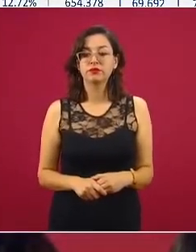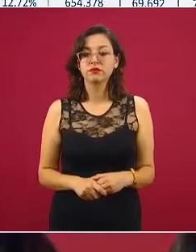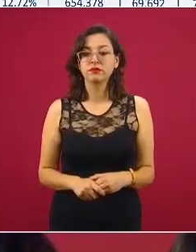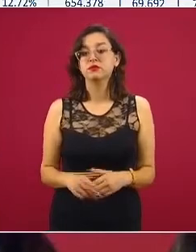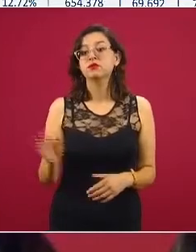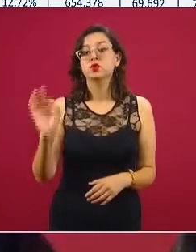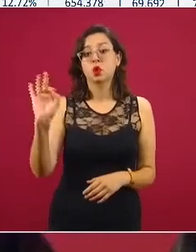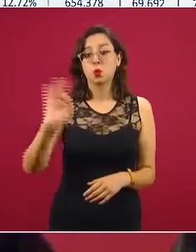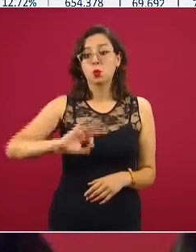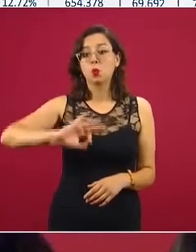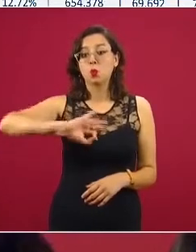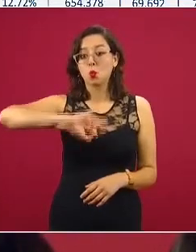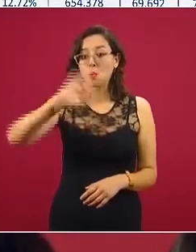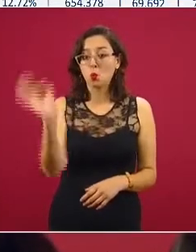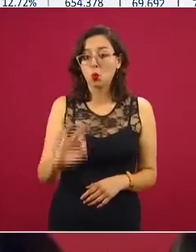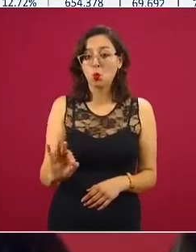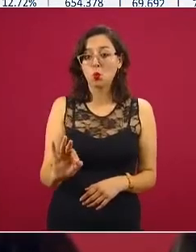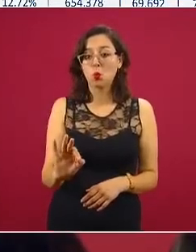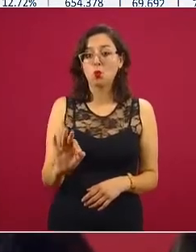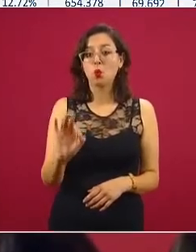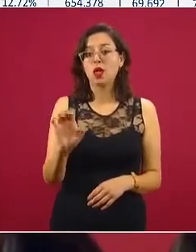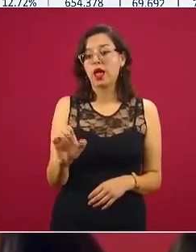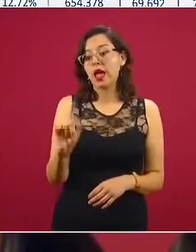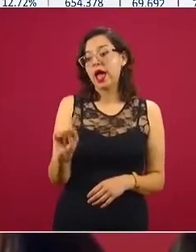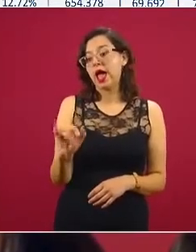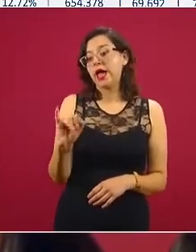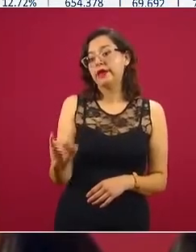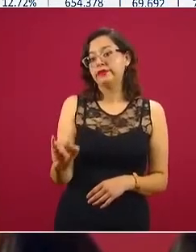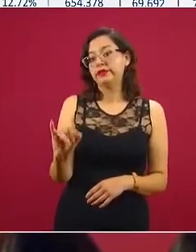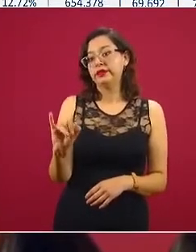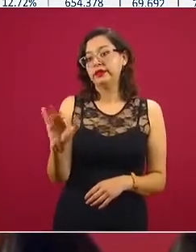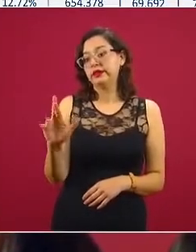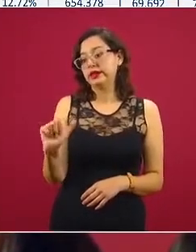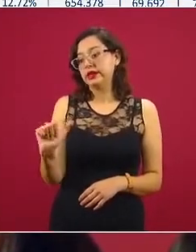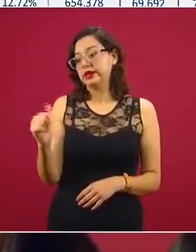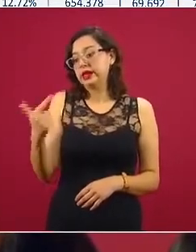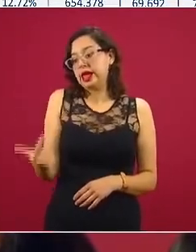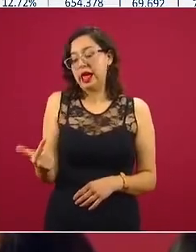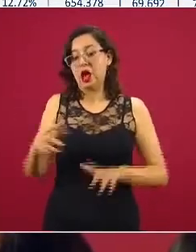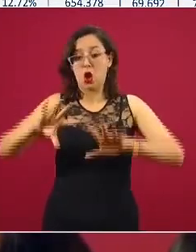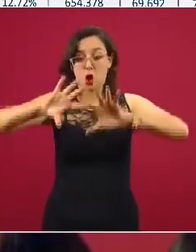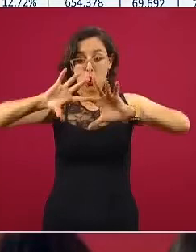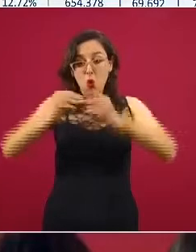en porcentaje, de ETI-IRAG respecto